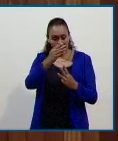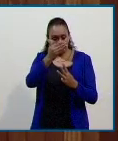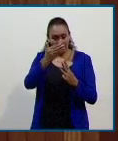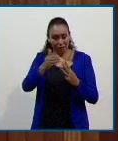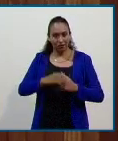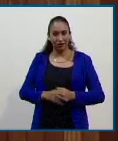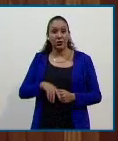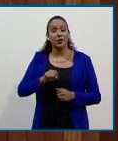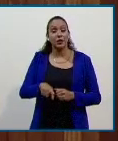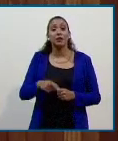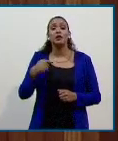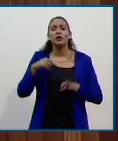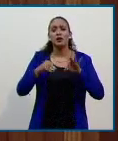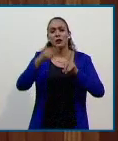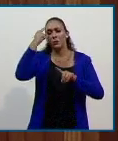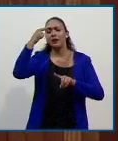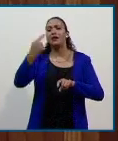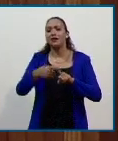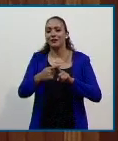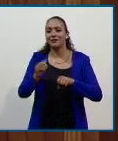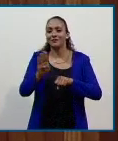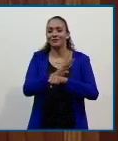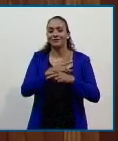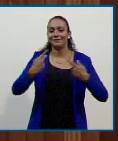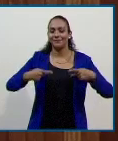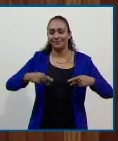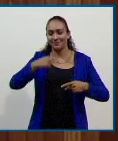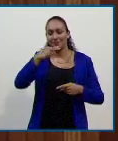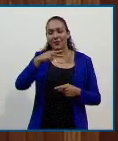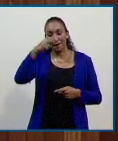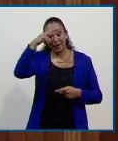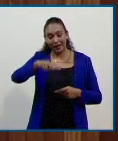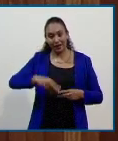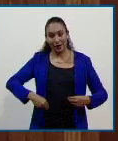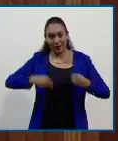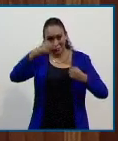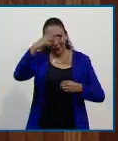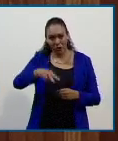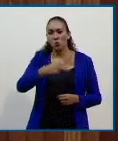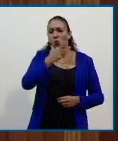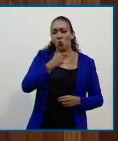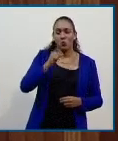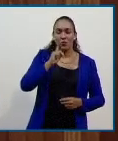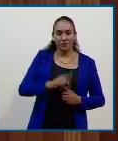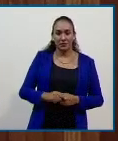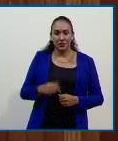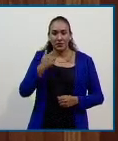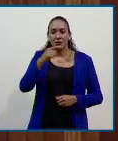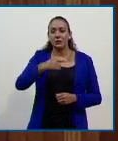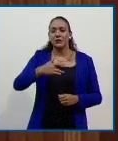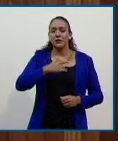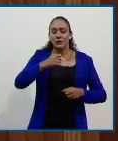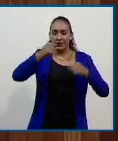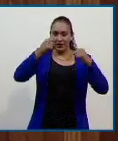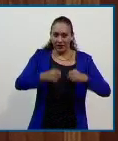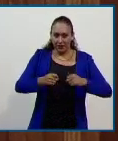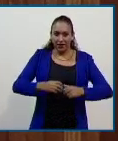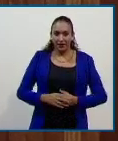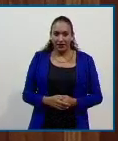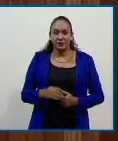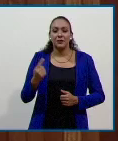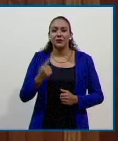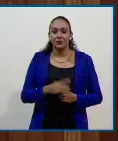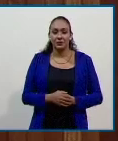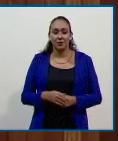mexicanas y mexicanos. Y tengan la certeza que nos sentimos y nos sentiremos todas y todos